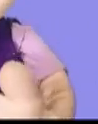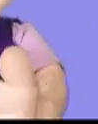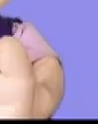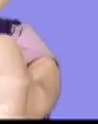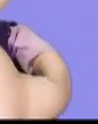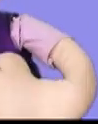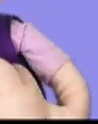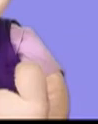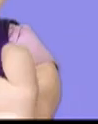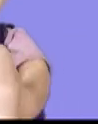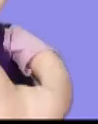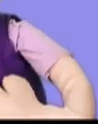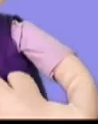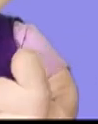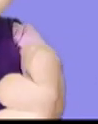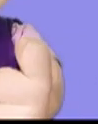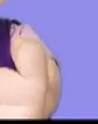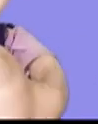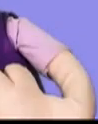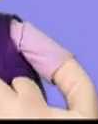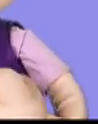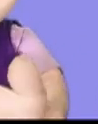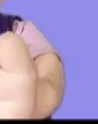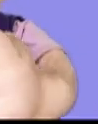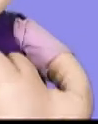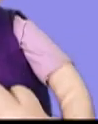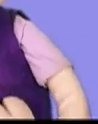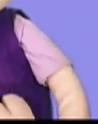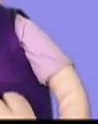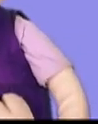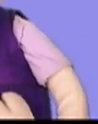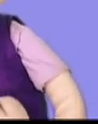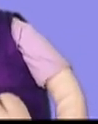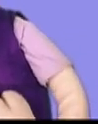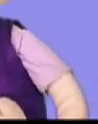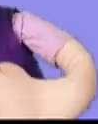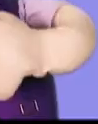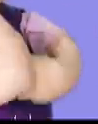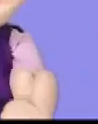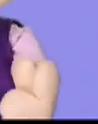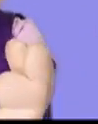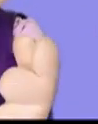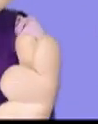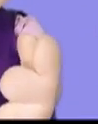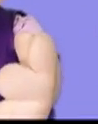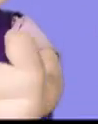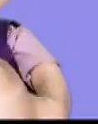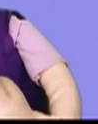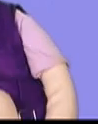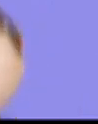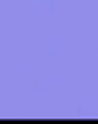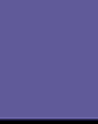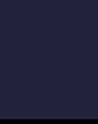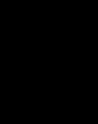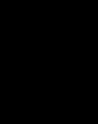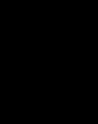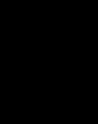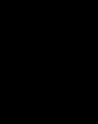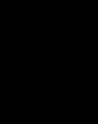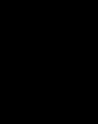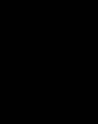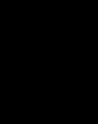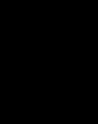a expresar con más seguridad lo que piensas lo que sientes y defender mejor tus derechos tú eres especial